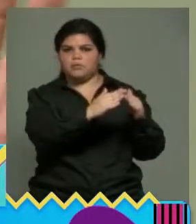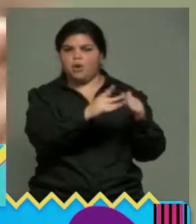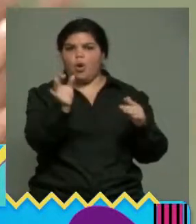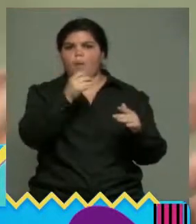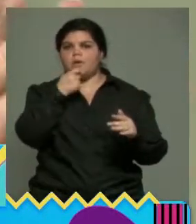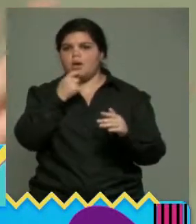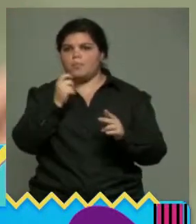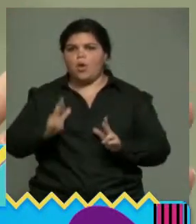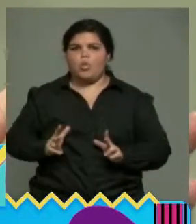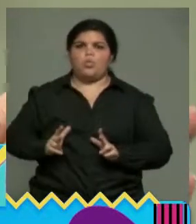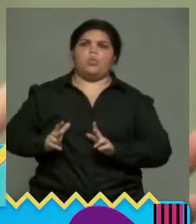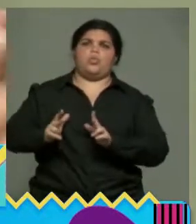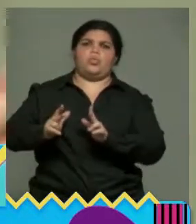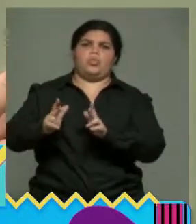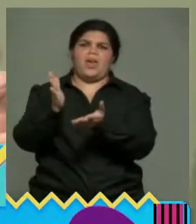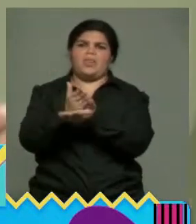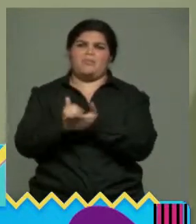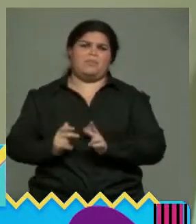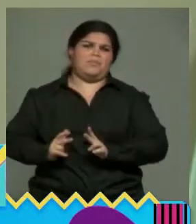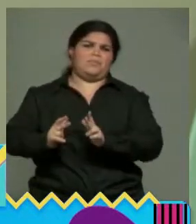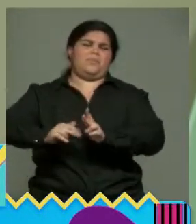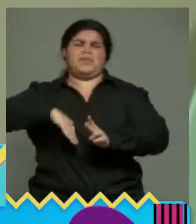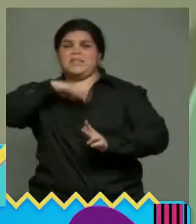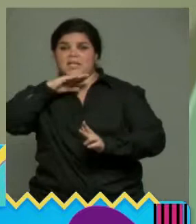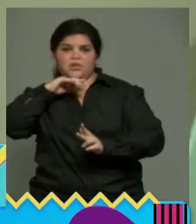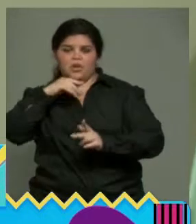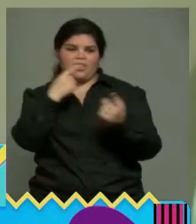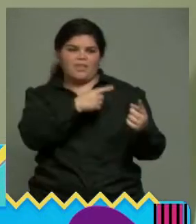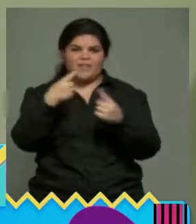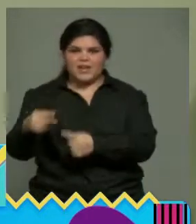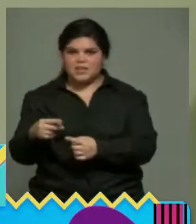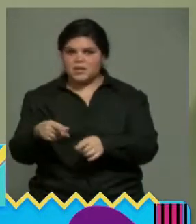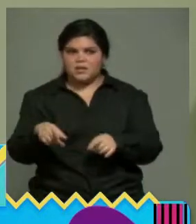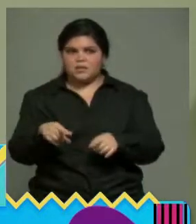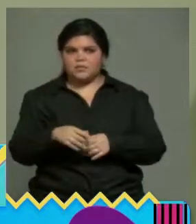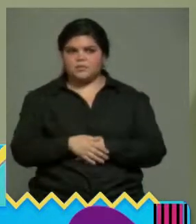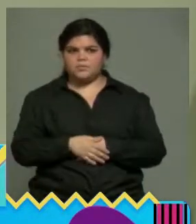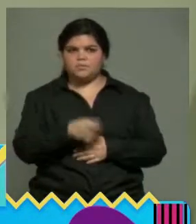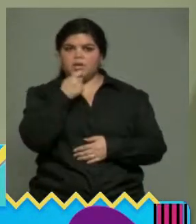El control de vida, de cosas donde en la casa esa aislada no existe,